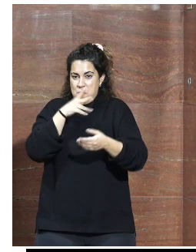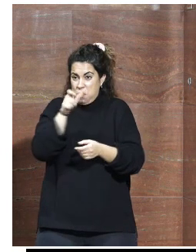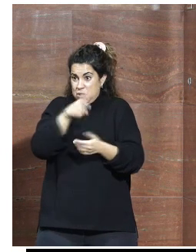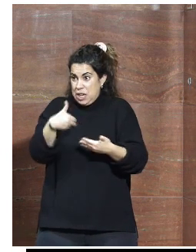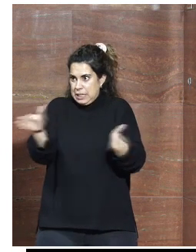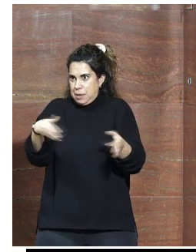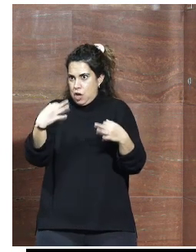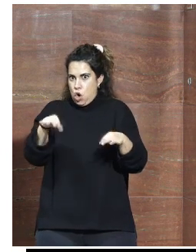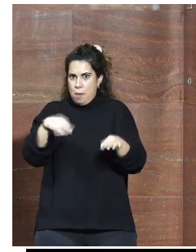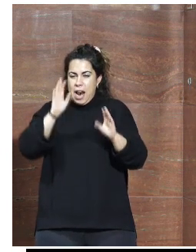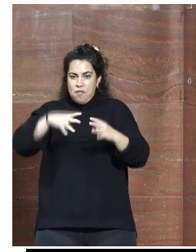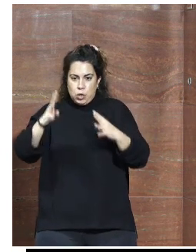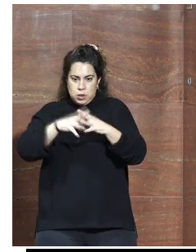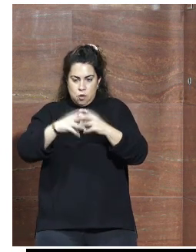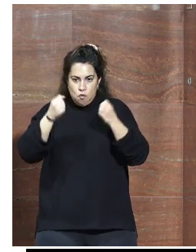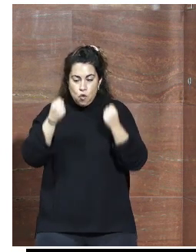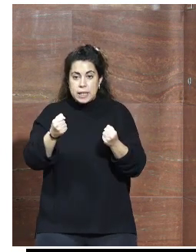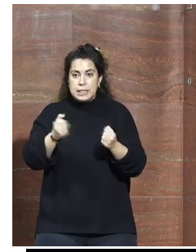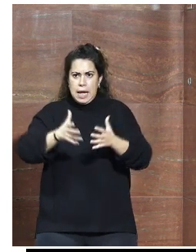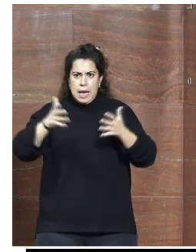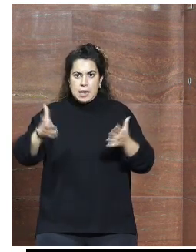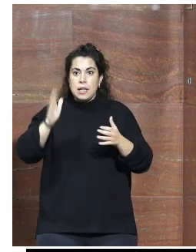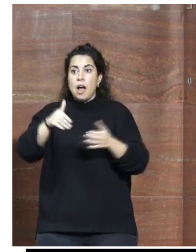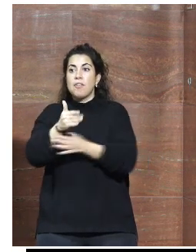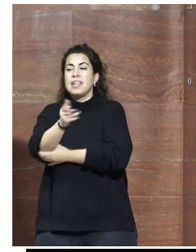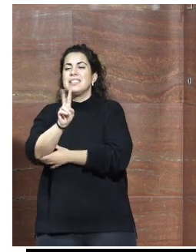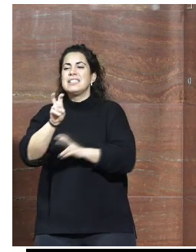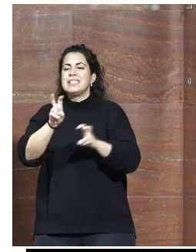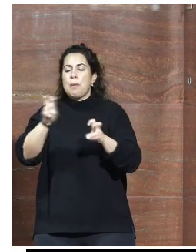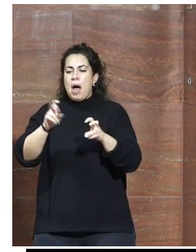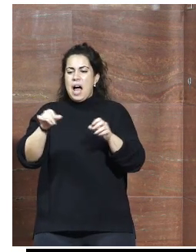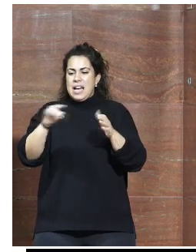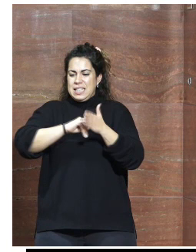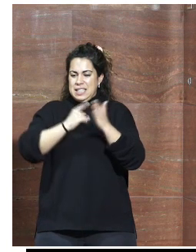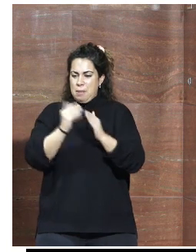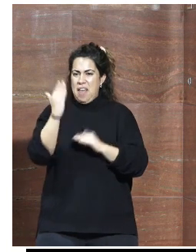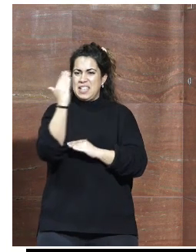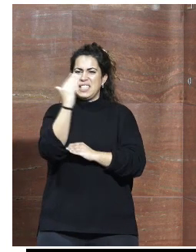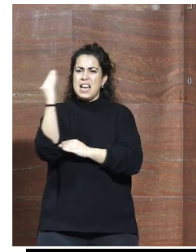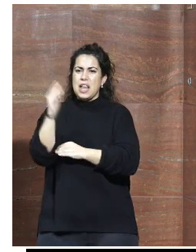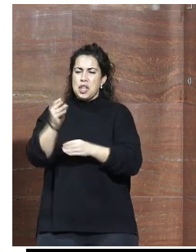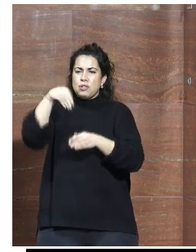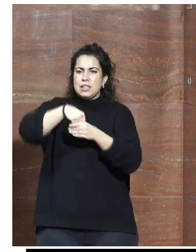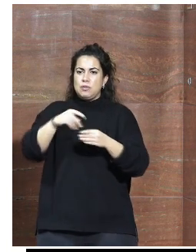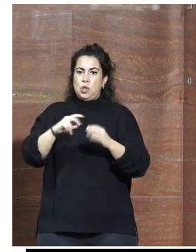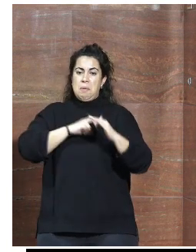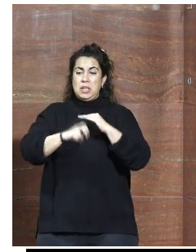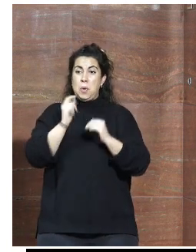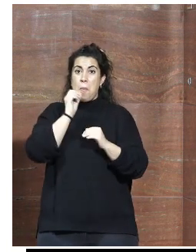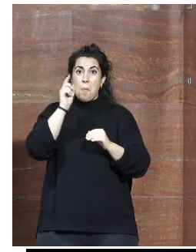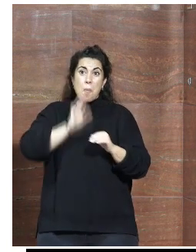infraestructura muy fuerte, y eso que el sistema de señalización de Metro parece ser que es de los mejores del mundo. Sí, bueno, aún